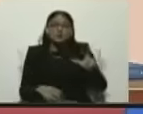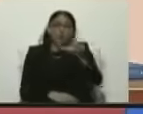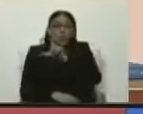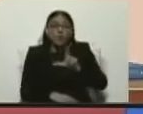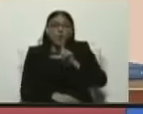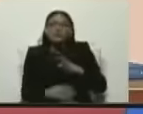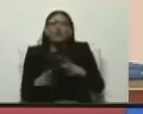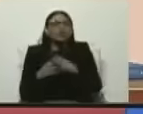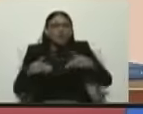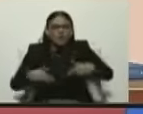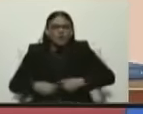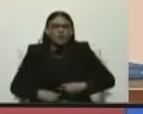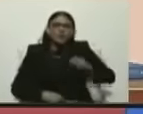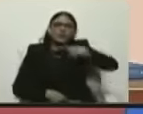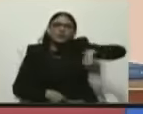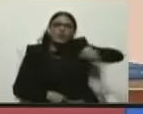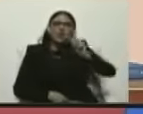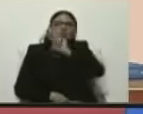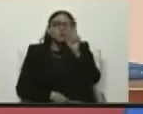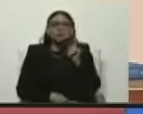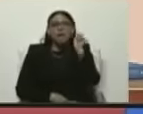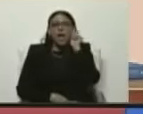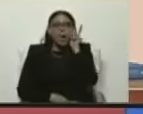de todos los venezolanos y las venezolanas.